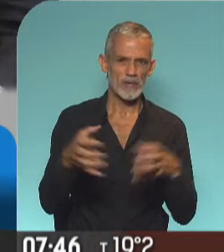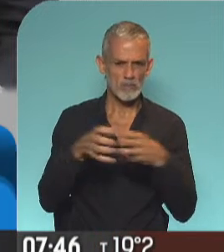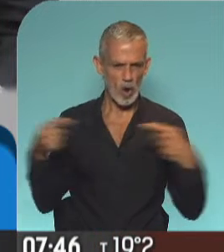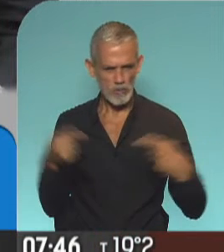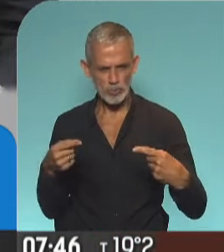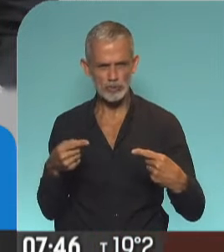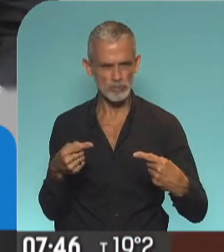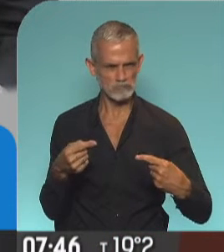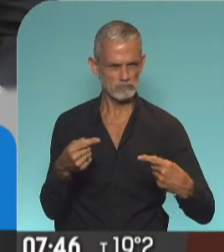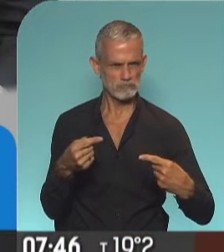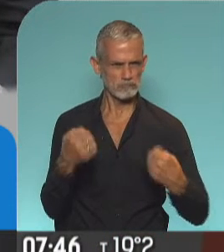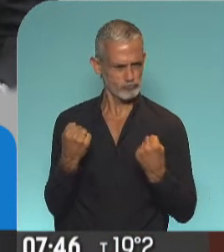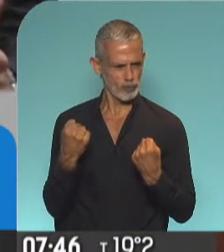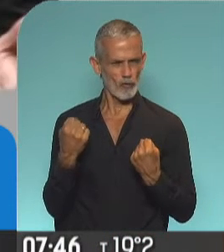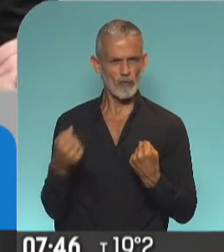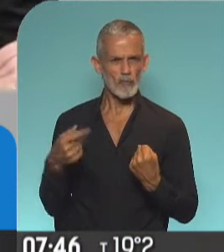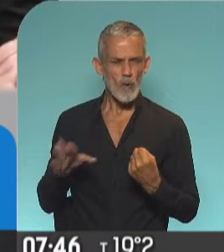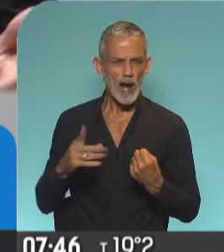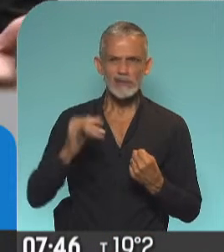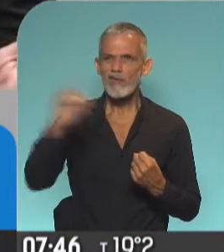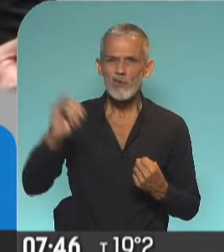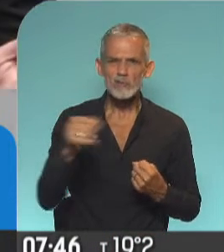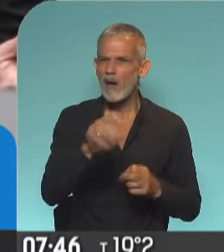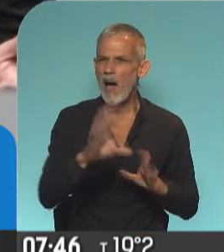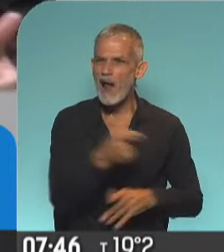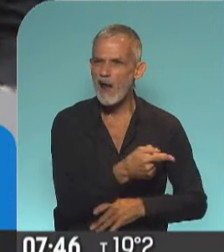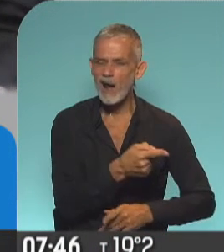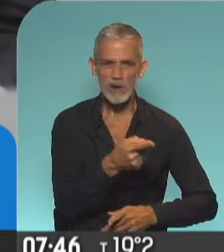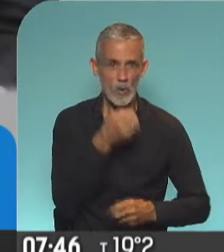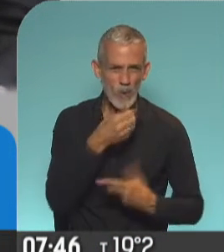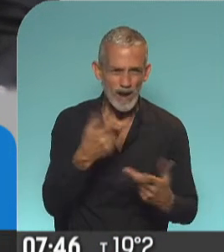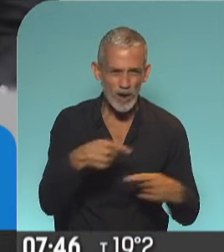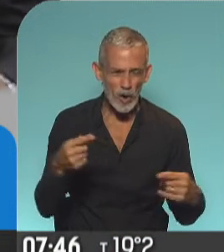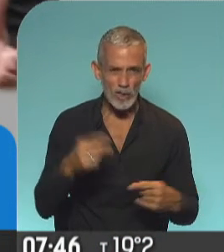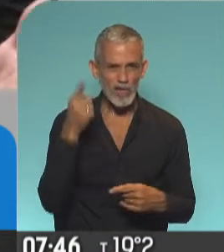opositores muy radical y denunciando hasta,